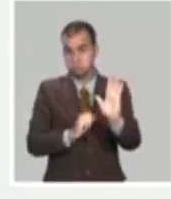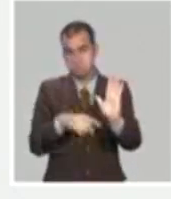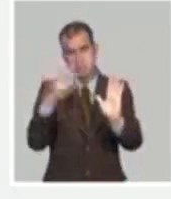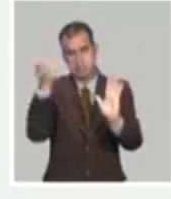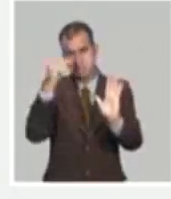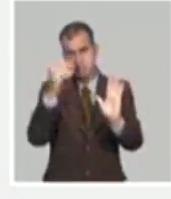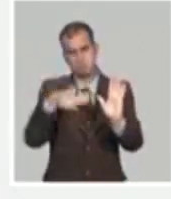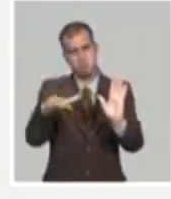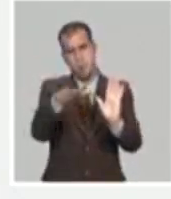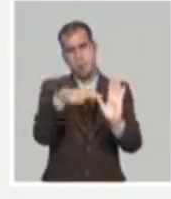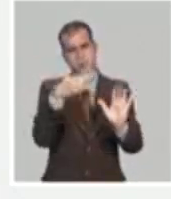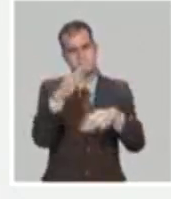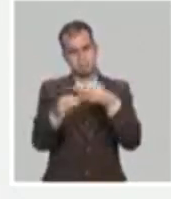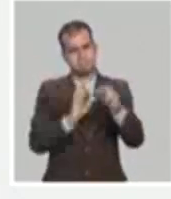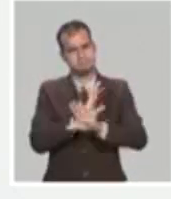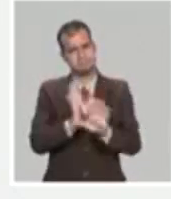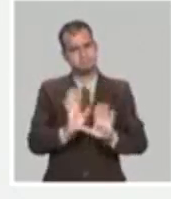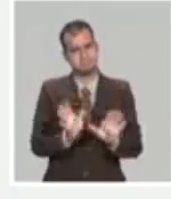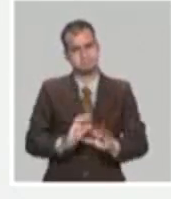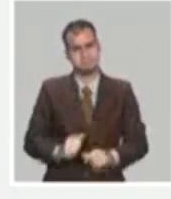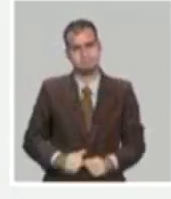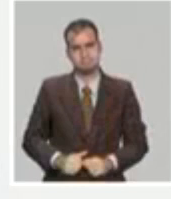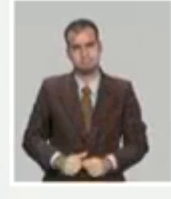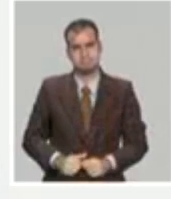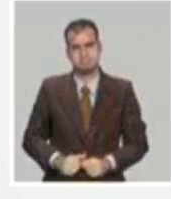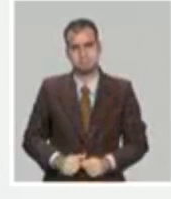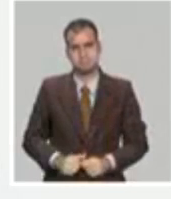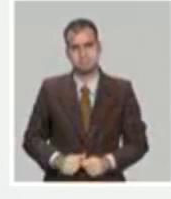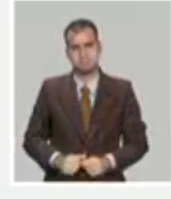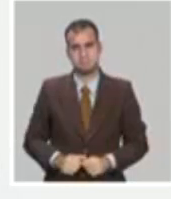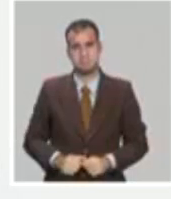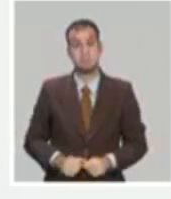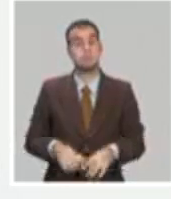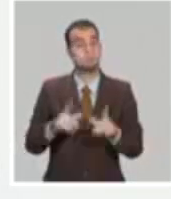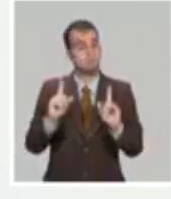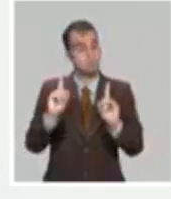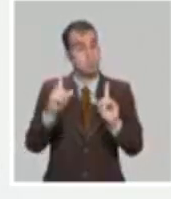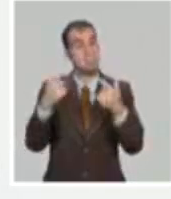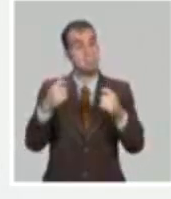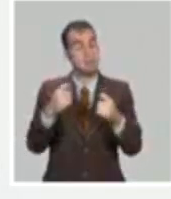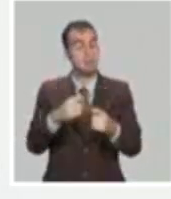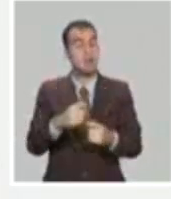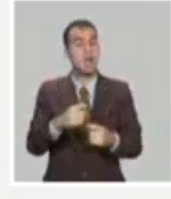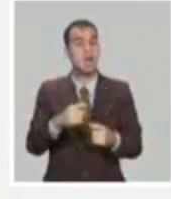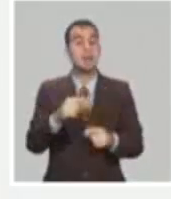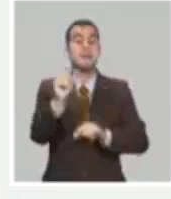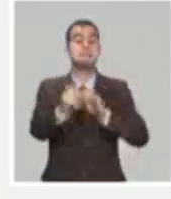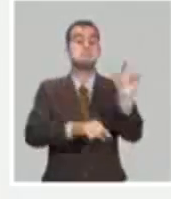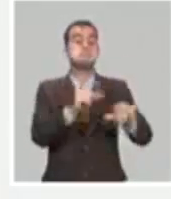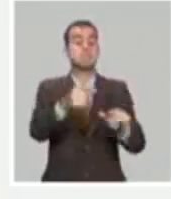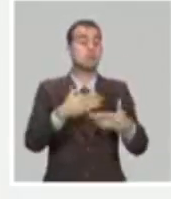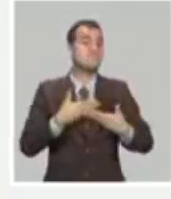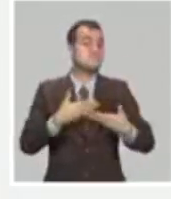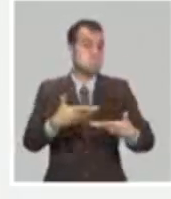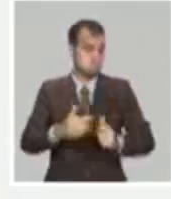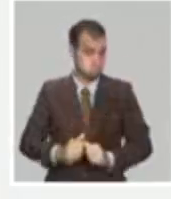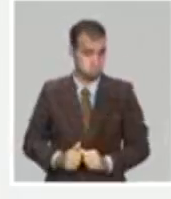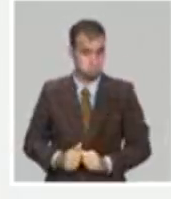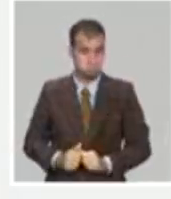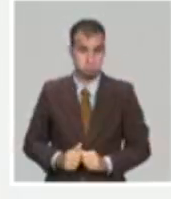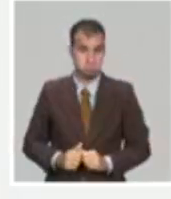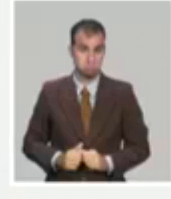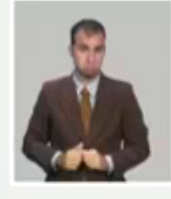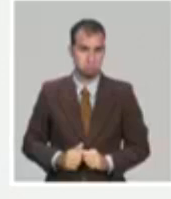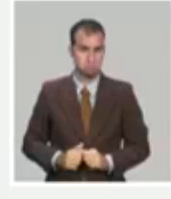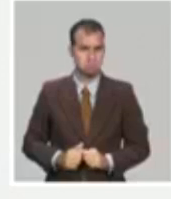han hablado de este asunto, el principio de la voluntariedad, yo creo que eso tenemos, además todo el mundo lo tiene claro. Nadie, en una